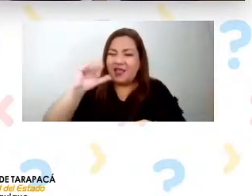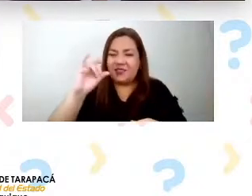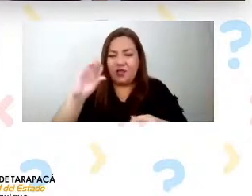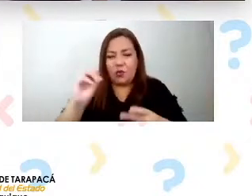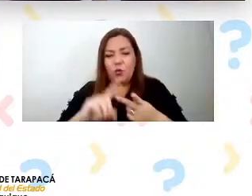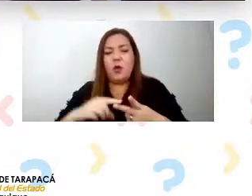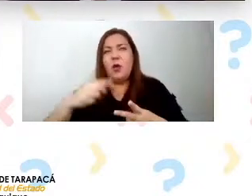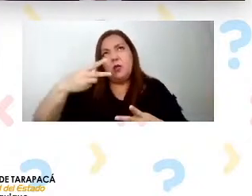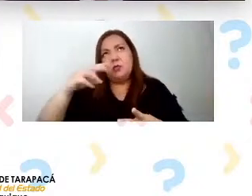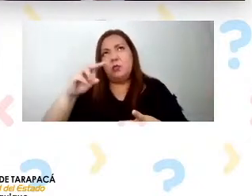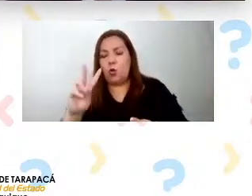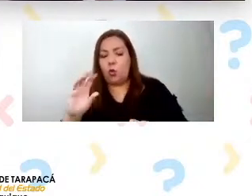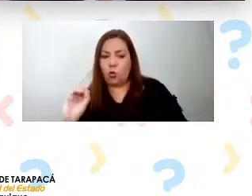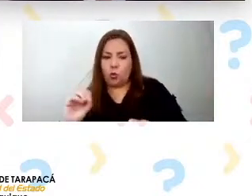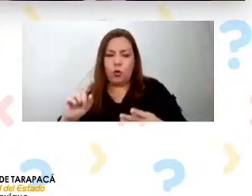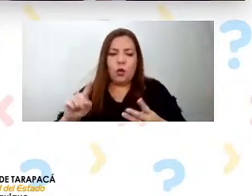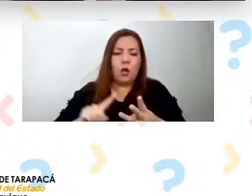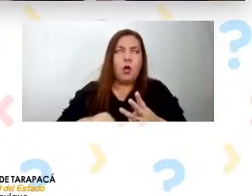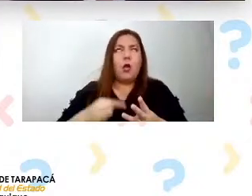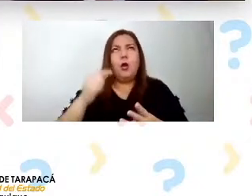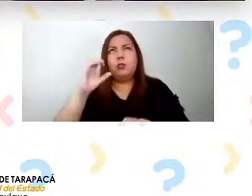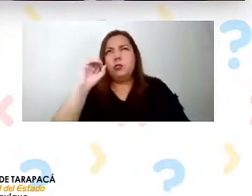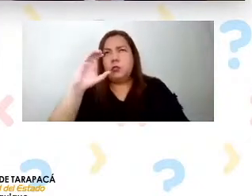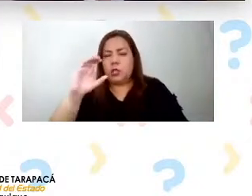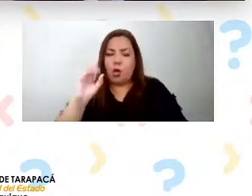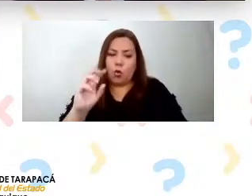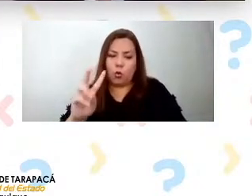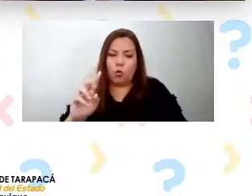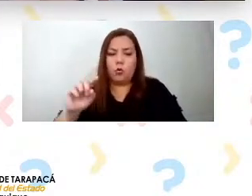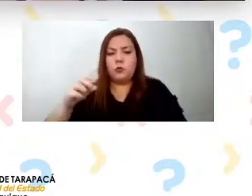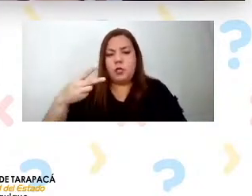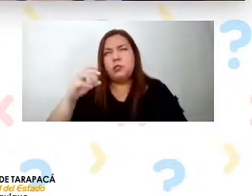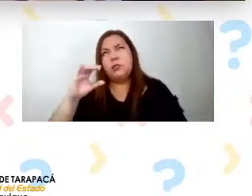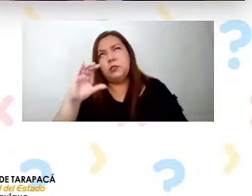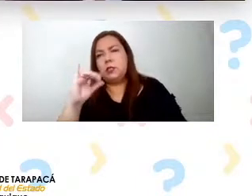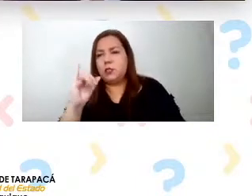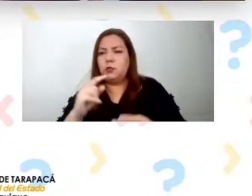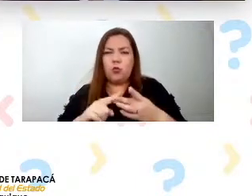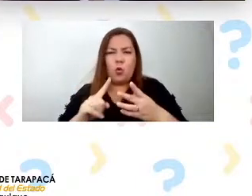sulfídrico, dióxido de azufre y óxidos de nitrógeno.